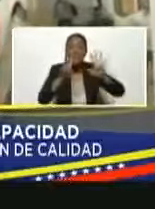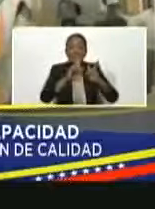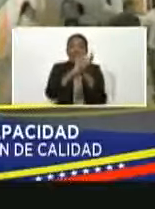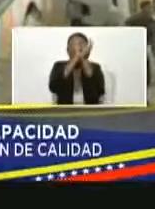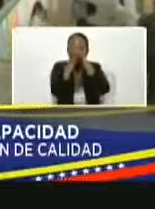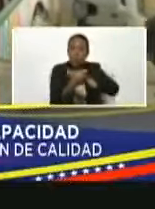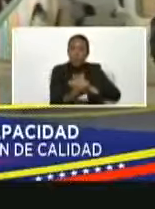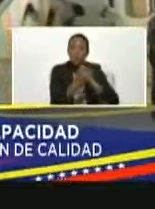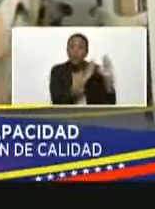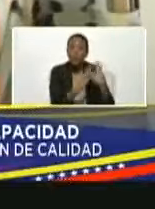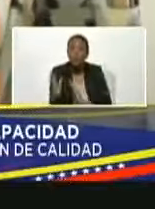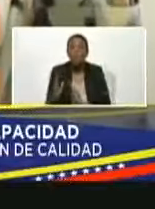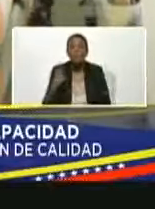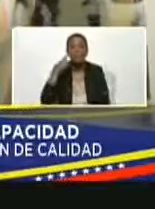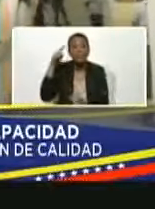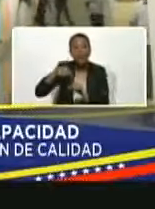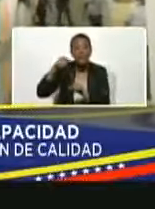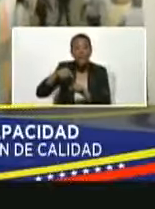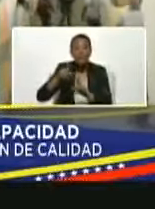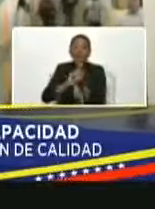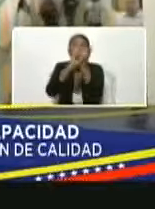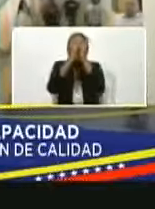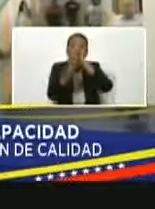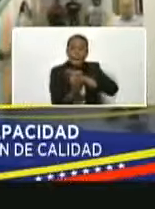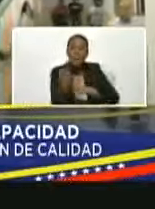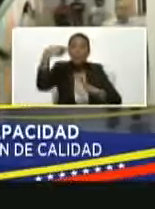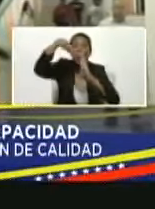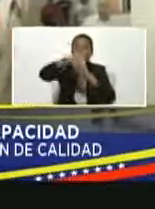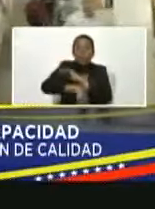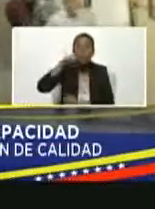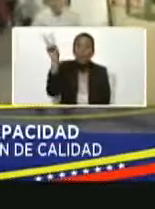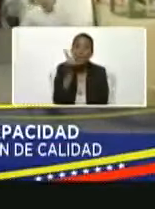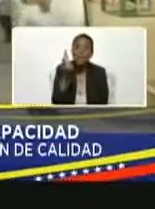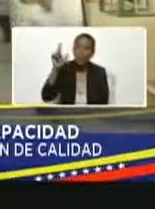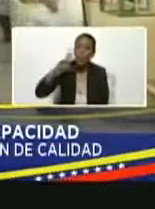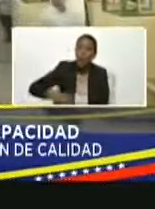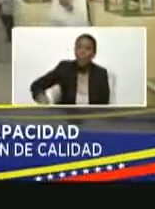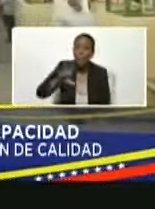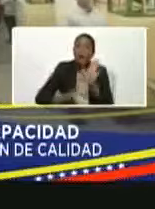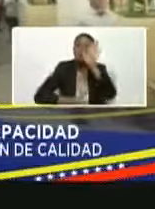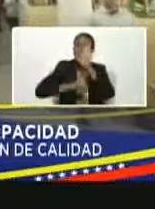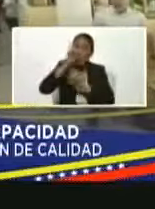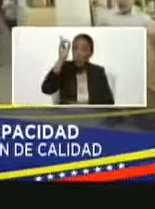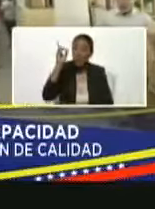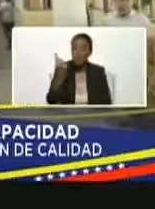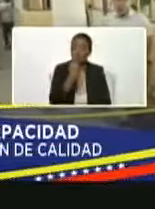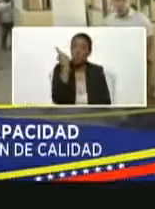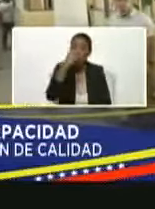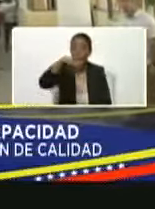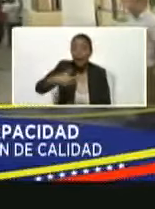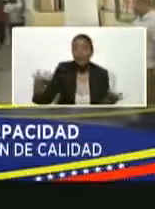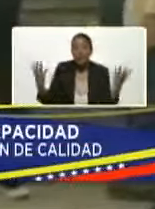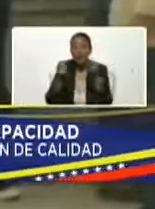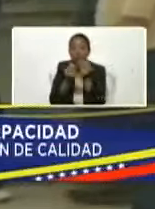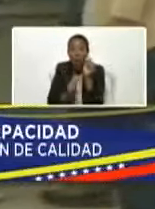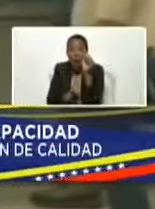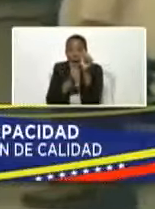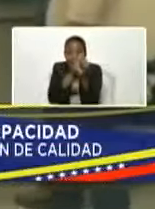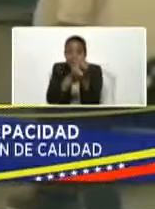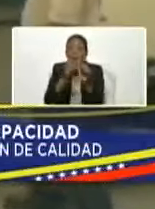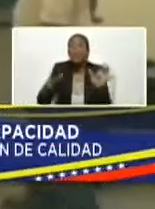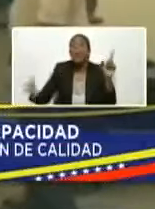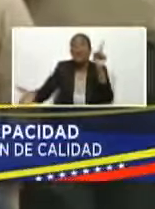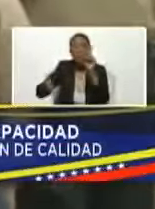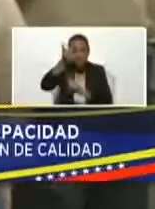transformaciones Ese es el plan de los cambios profundos que necesita Venezuela y que solamente con usted al frente vamos a